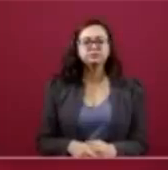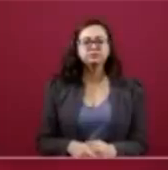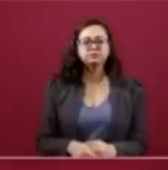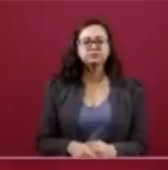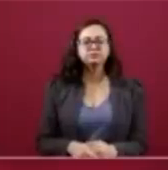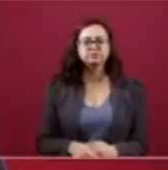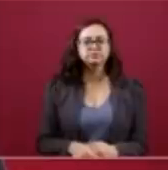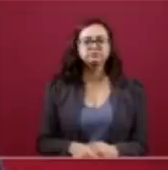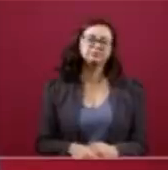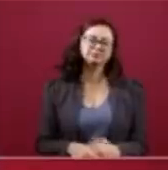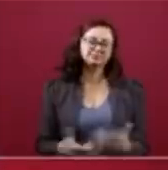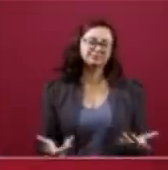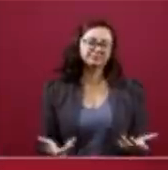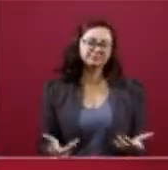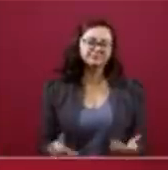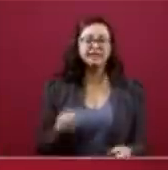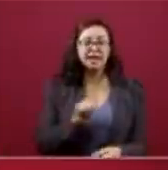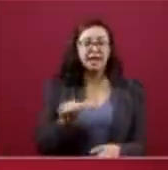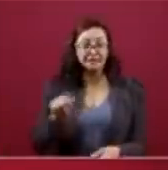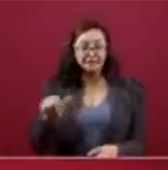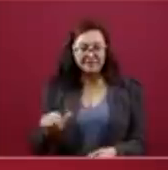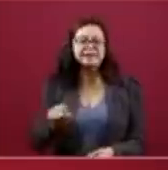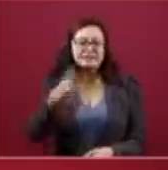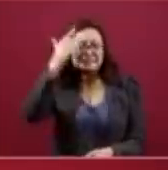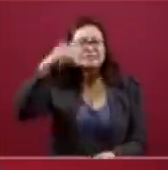Atentamente, ya saben quién.